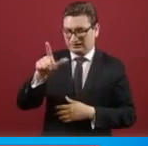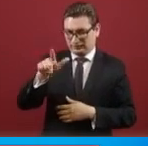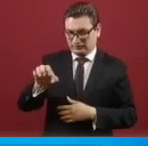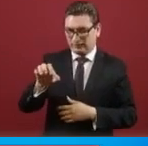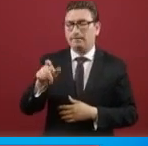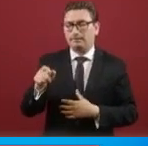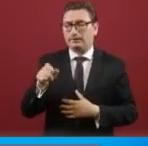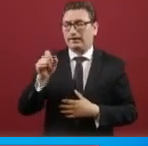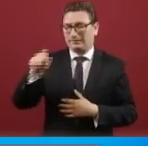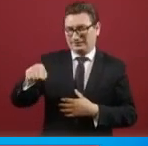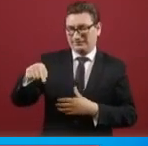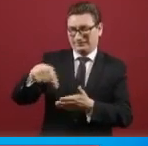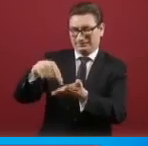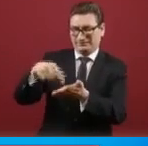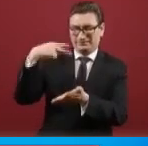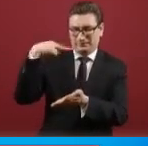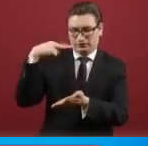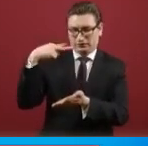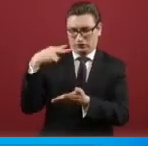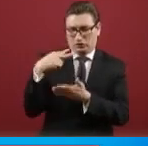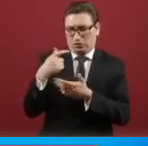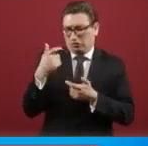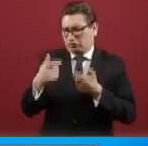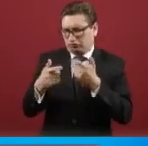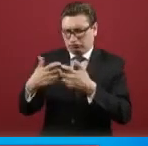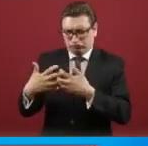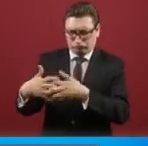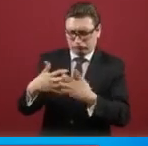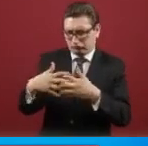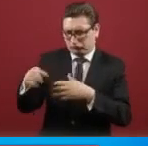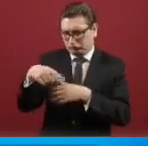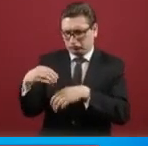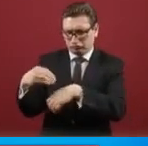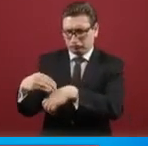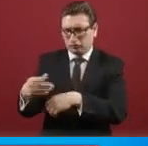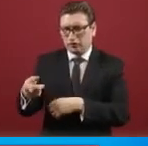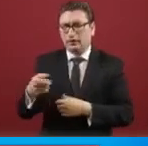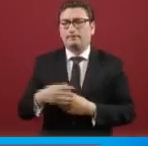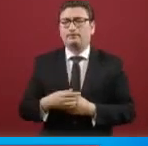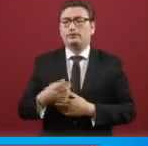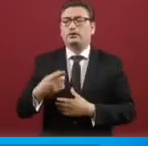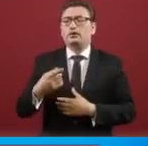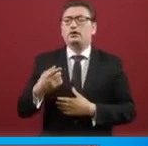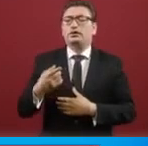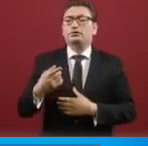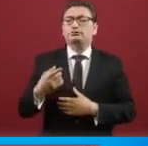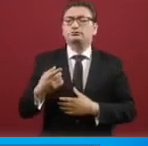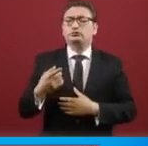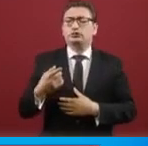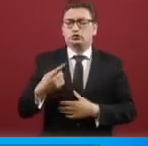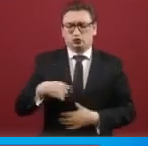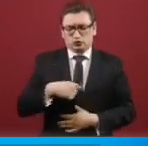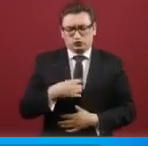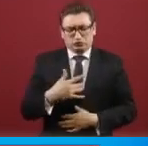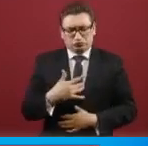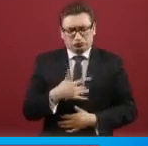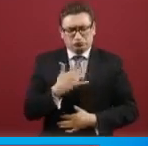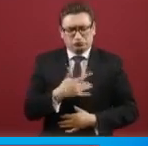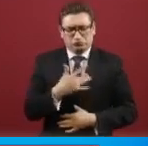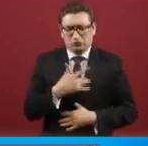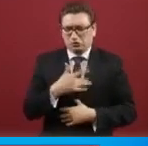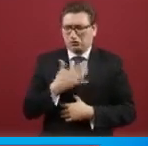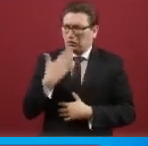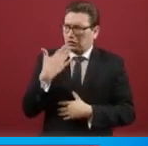Veracruz es una inversión que nosotros consideramos